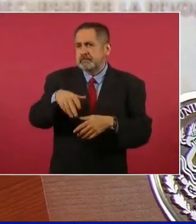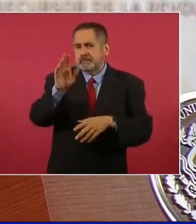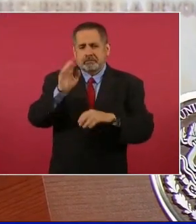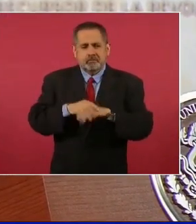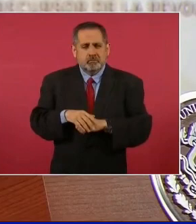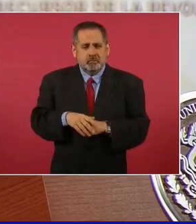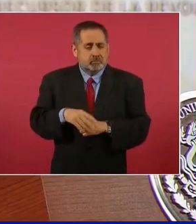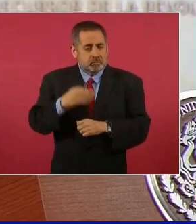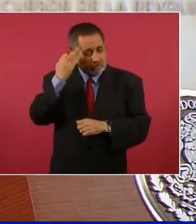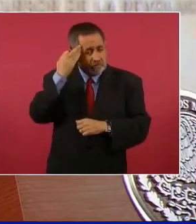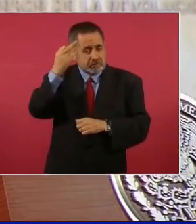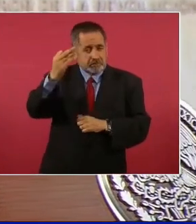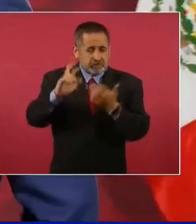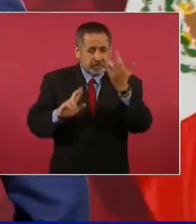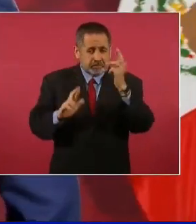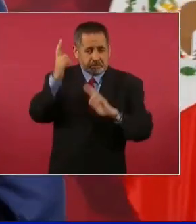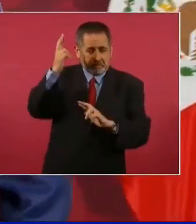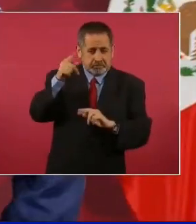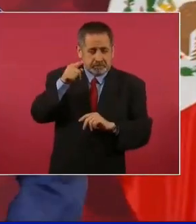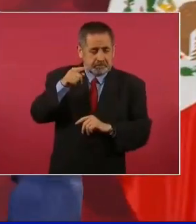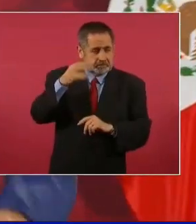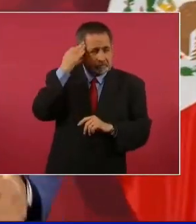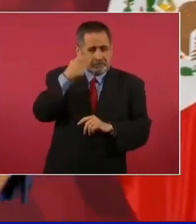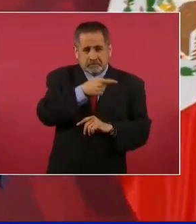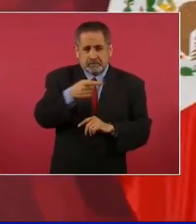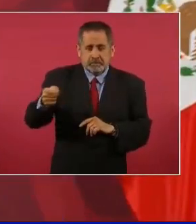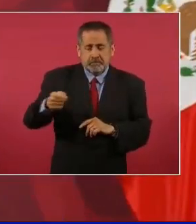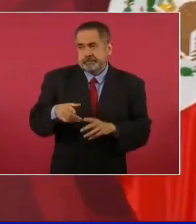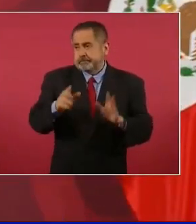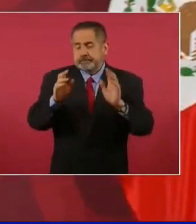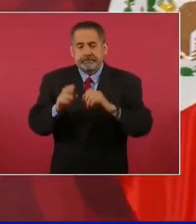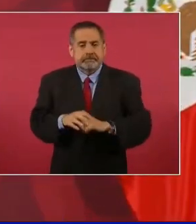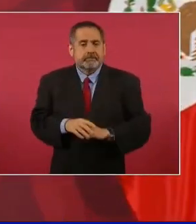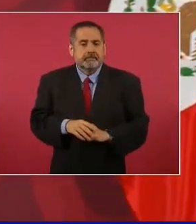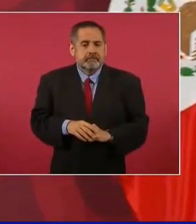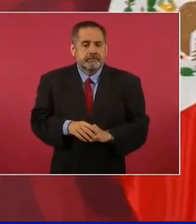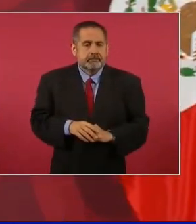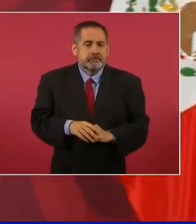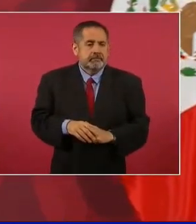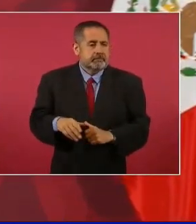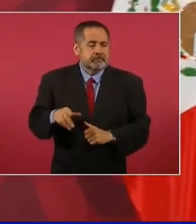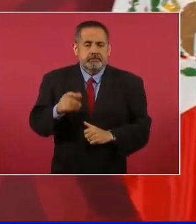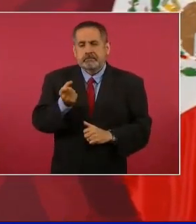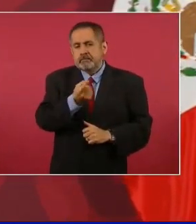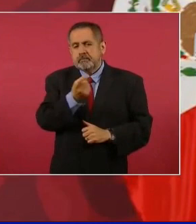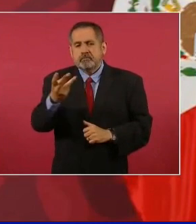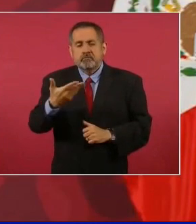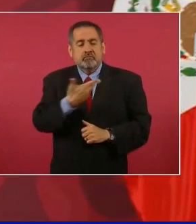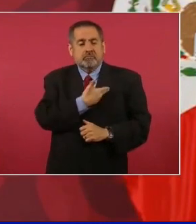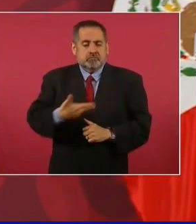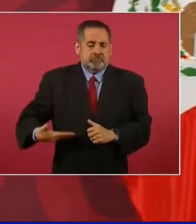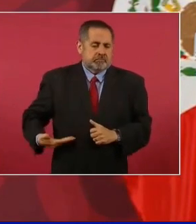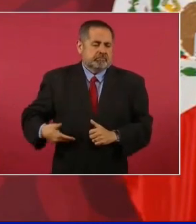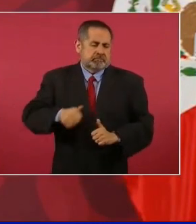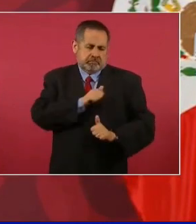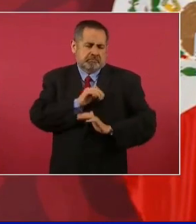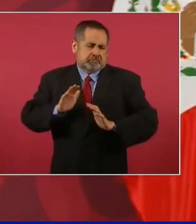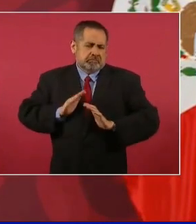durante el tiempo de la revolución, pues hubieron presidentes militares